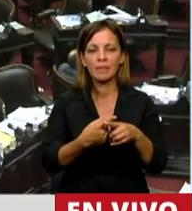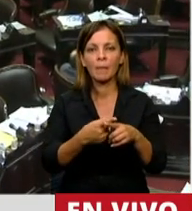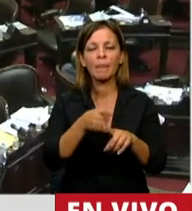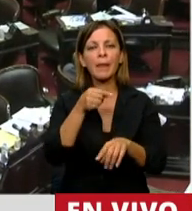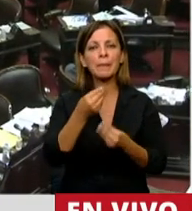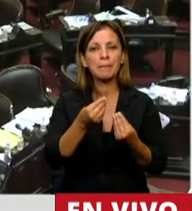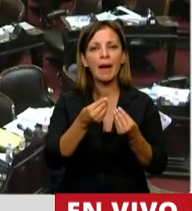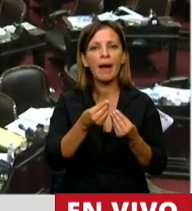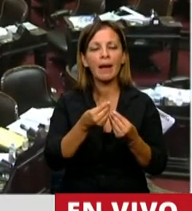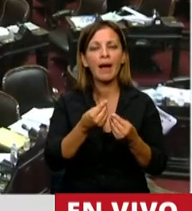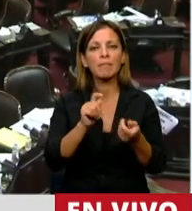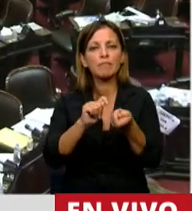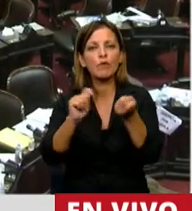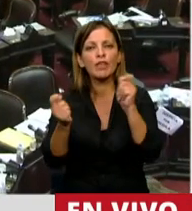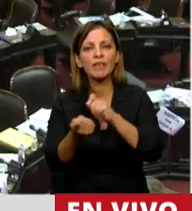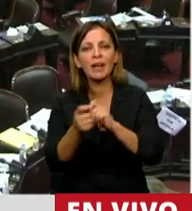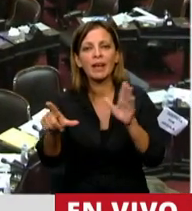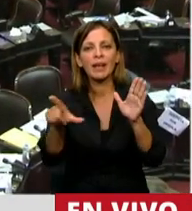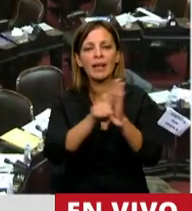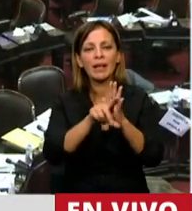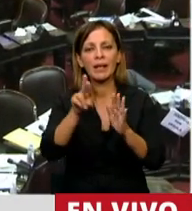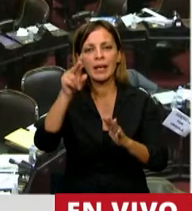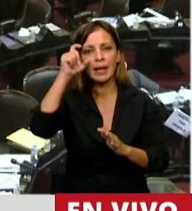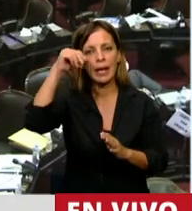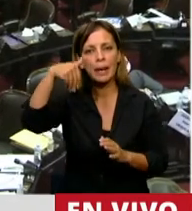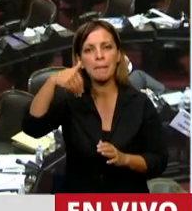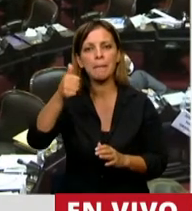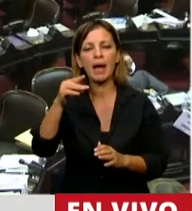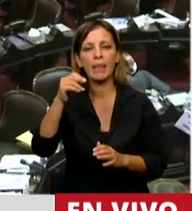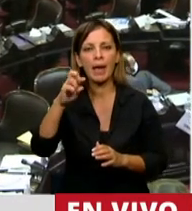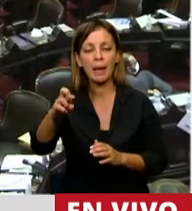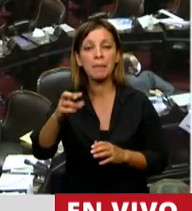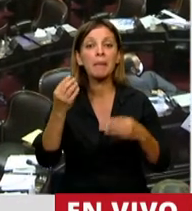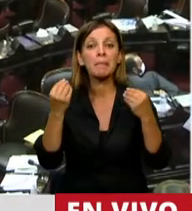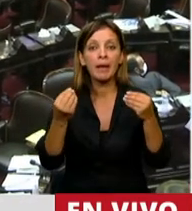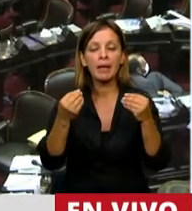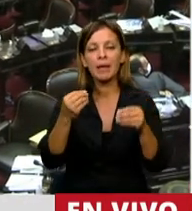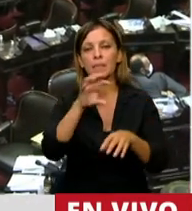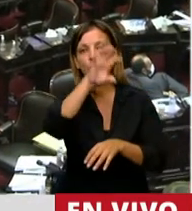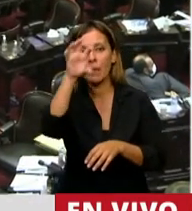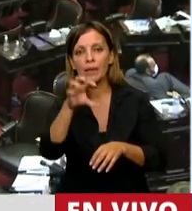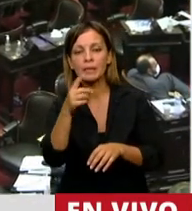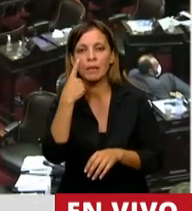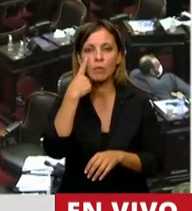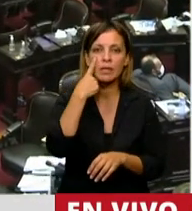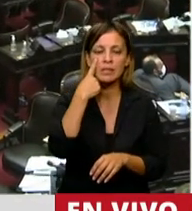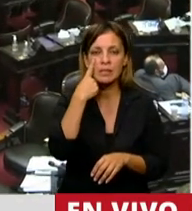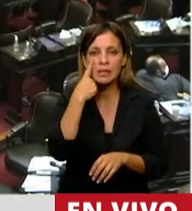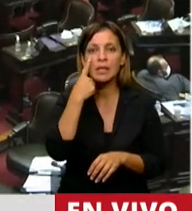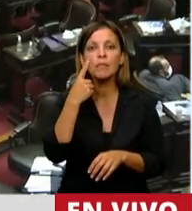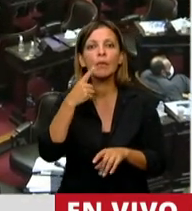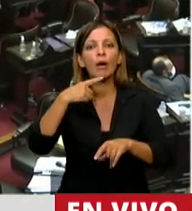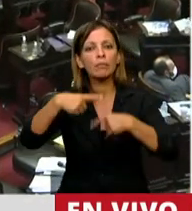se plantea modificar la ley de RENAVAP para que cuando las provincias y municipios lleven adelante la